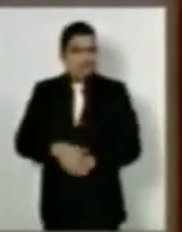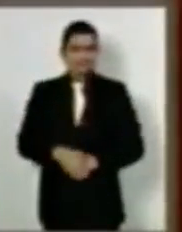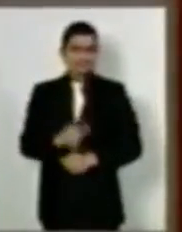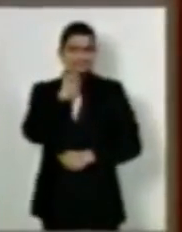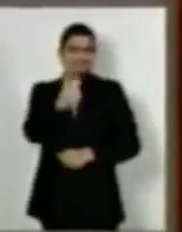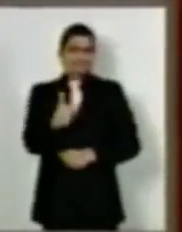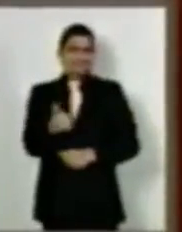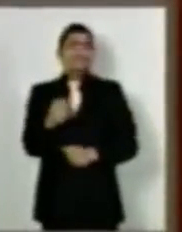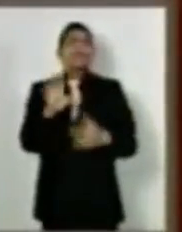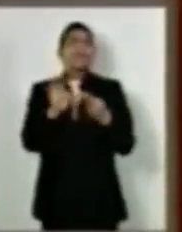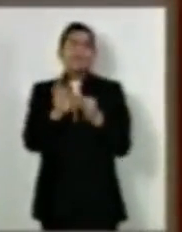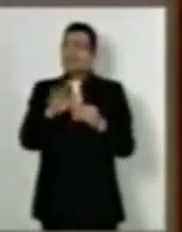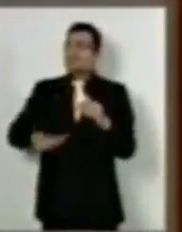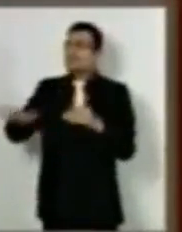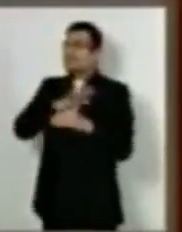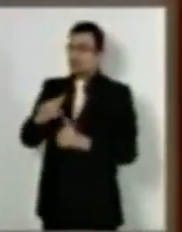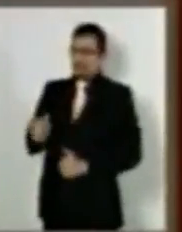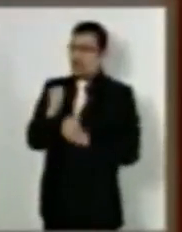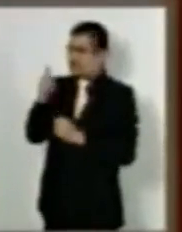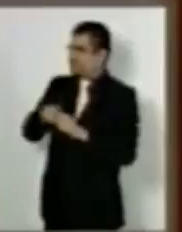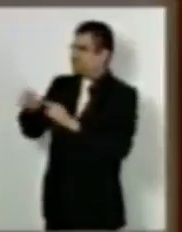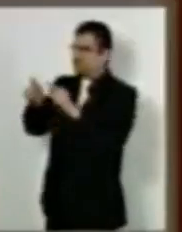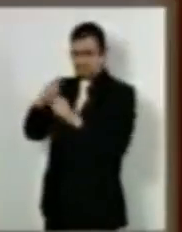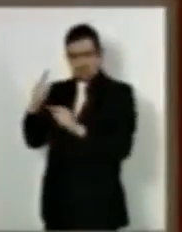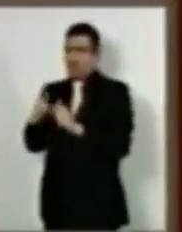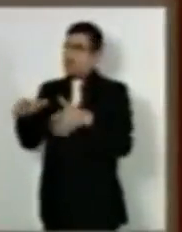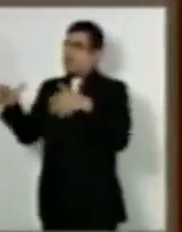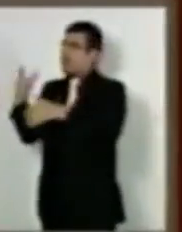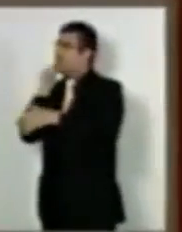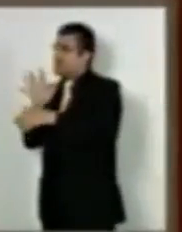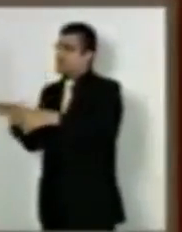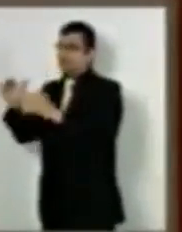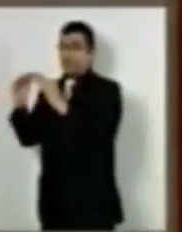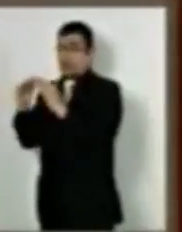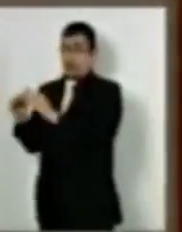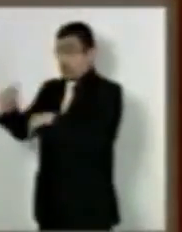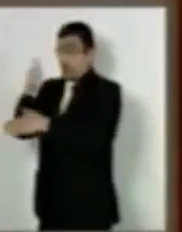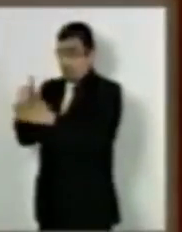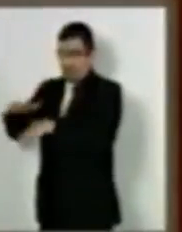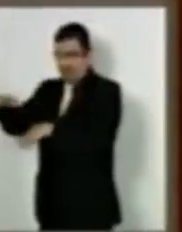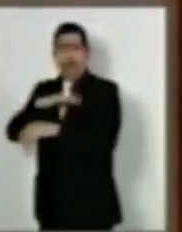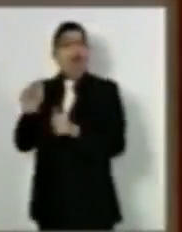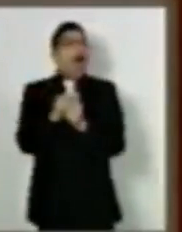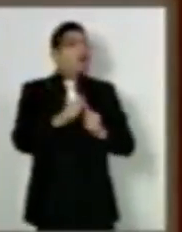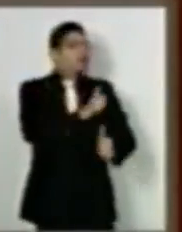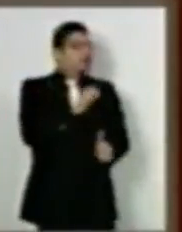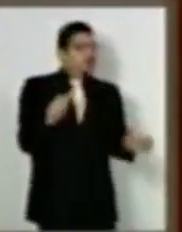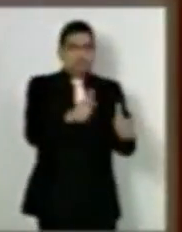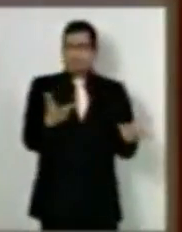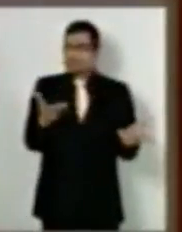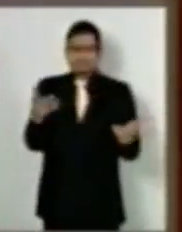la subordinación de las fuerzas civiles a las Fuerzas Armadas. Otro tema relevante es que